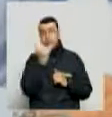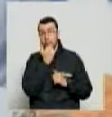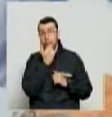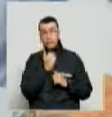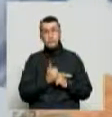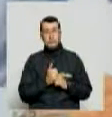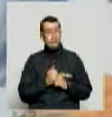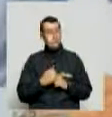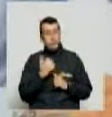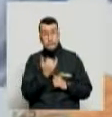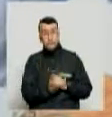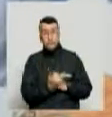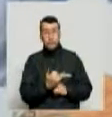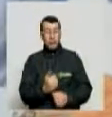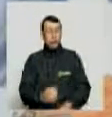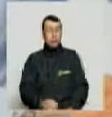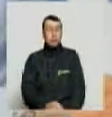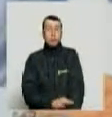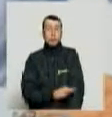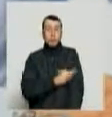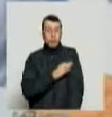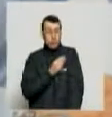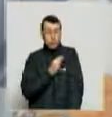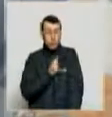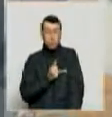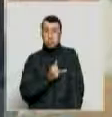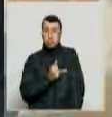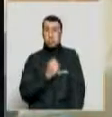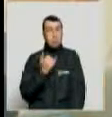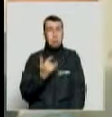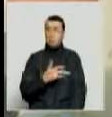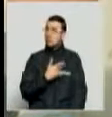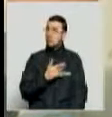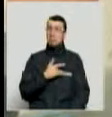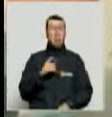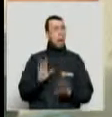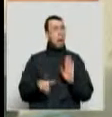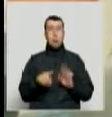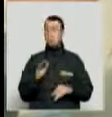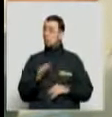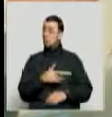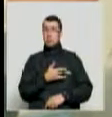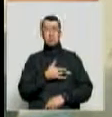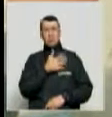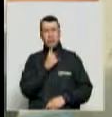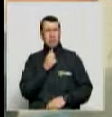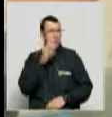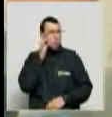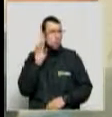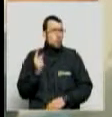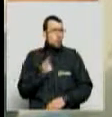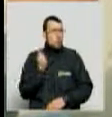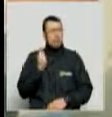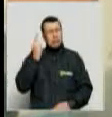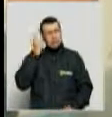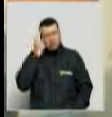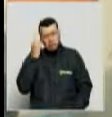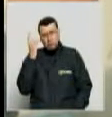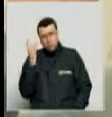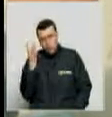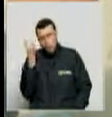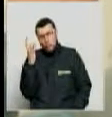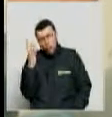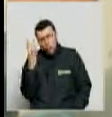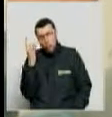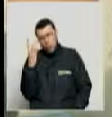la hipertensión arterial, como es asintomática, alguno de los síntomas que puede dar es dolor de cabeza. Y nos